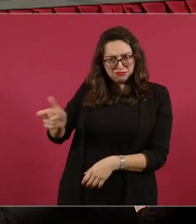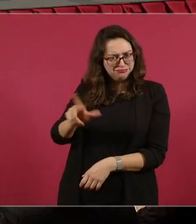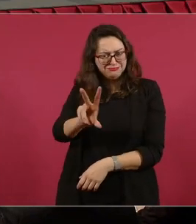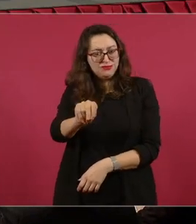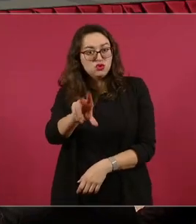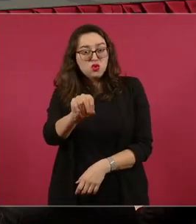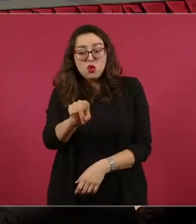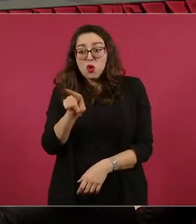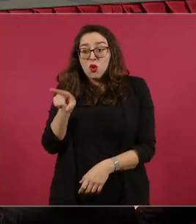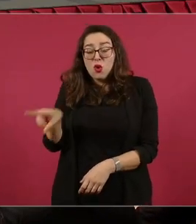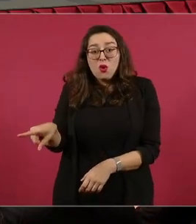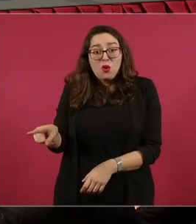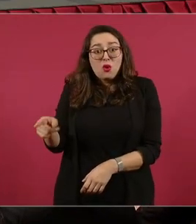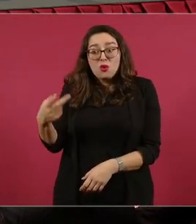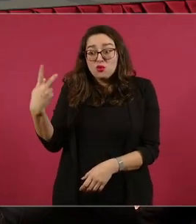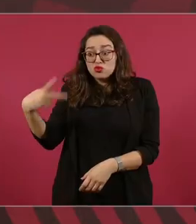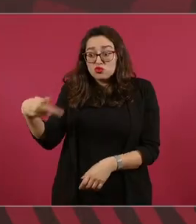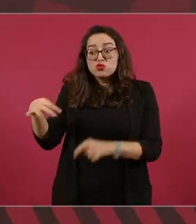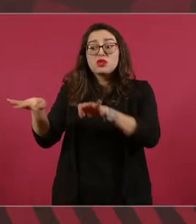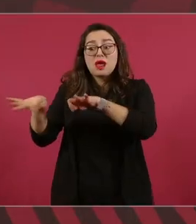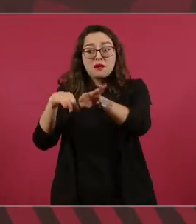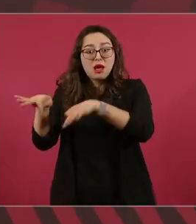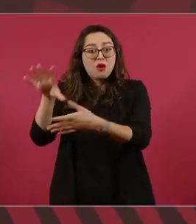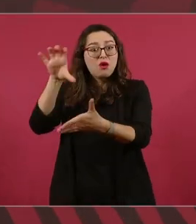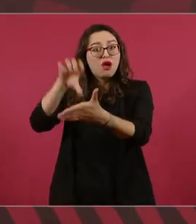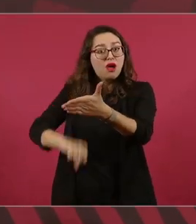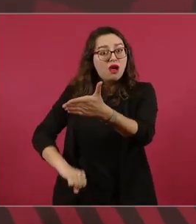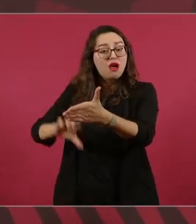y el empresario paga otra.